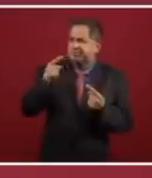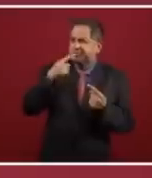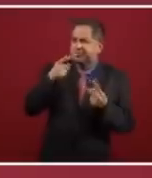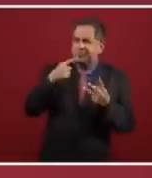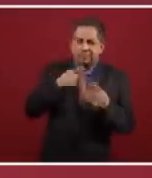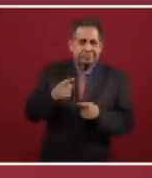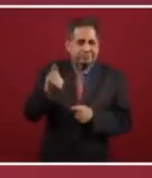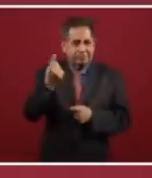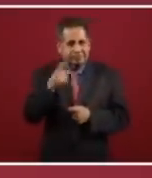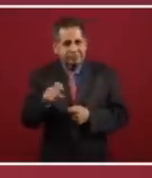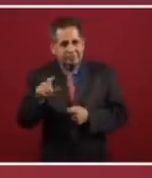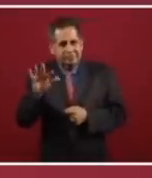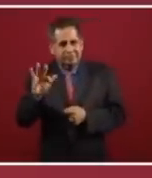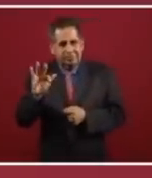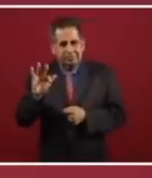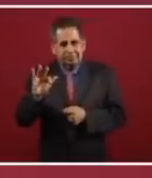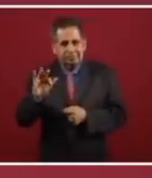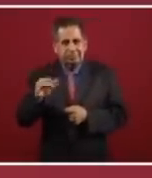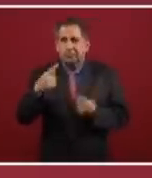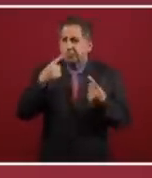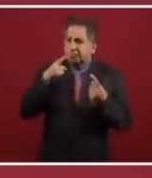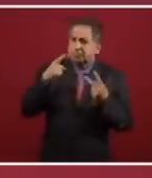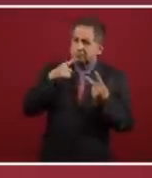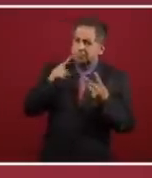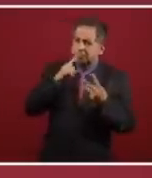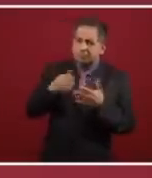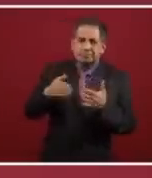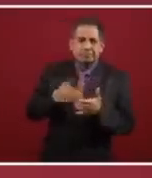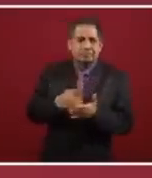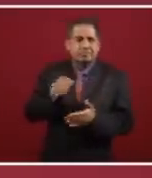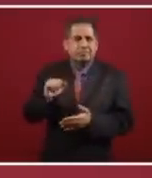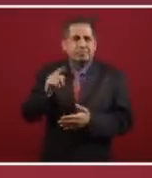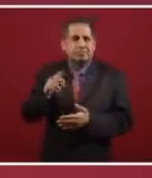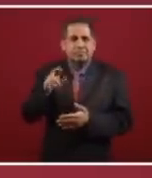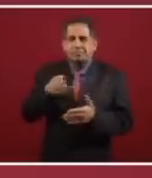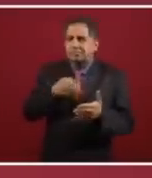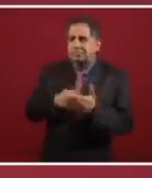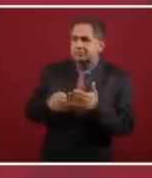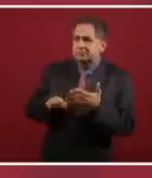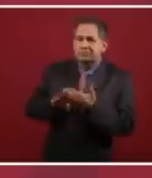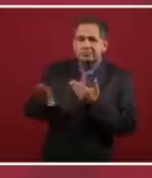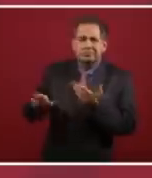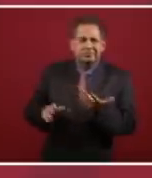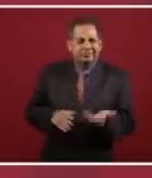140 amparos, un despropósito,